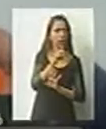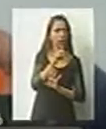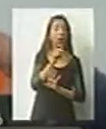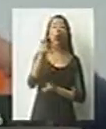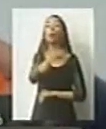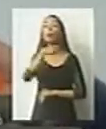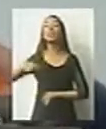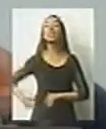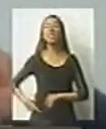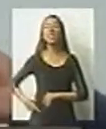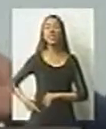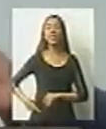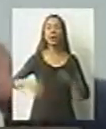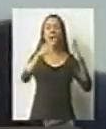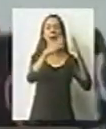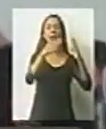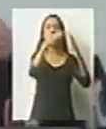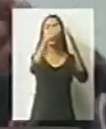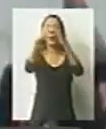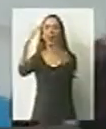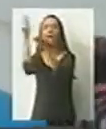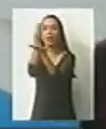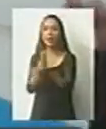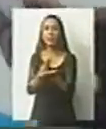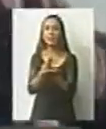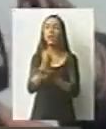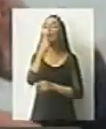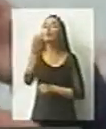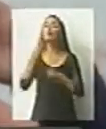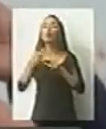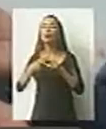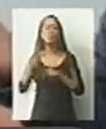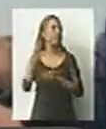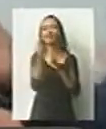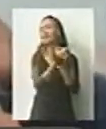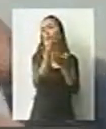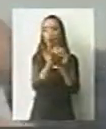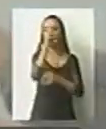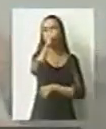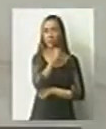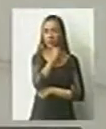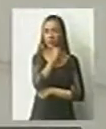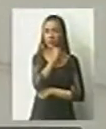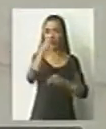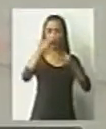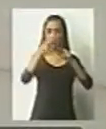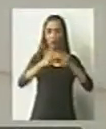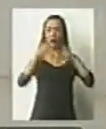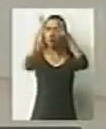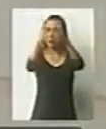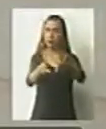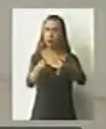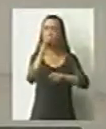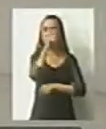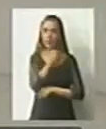ciudad. No se puede saber la identidad. Por razones obvias y secretos sumarios, yo no puedo brindar los mayores detalles de la